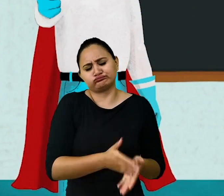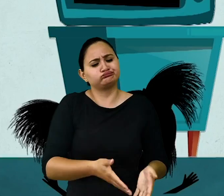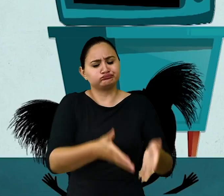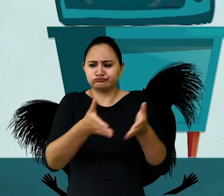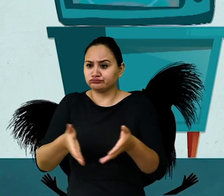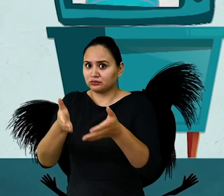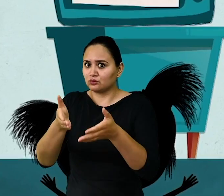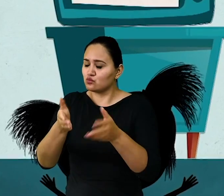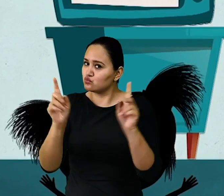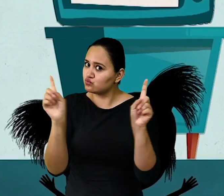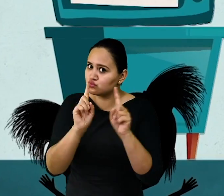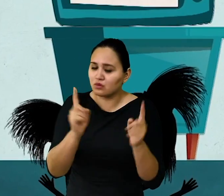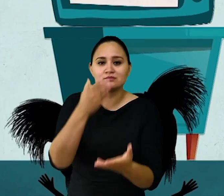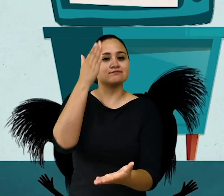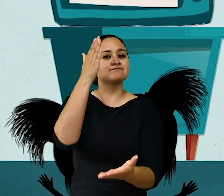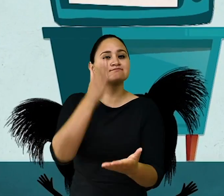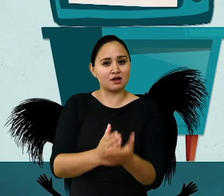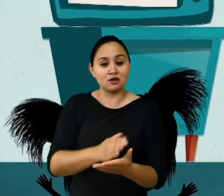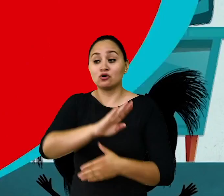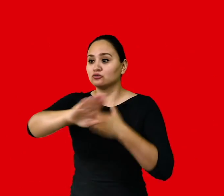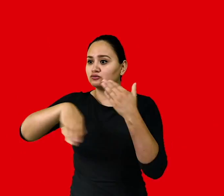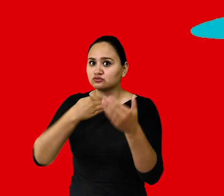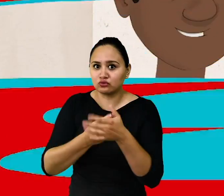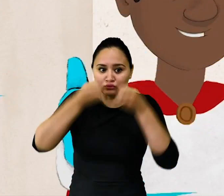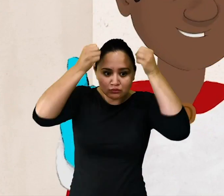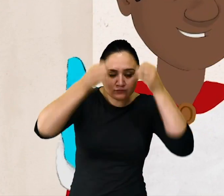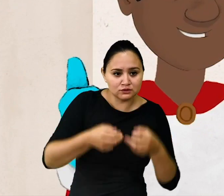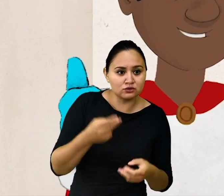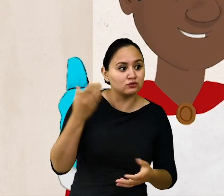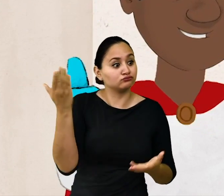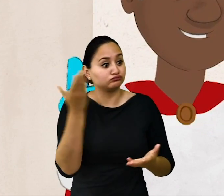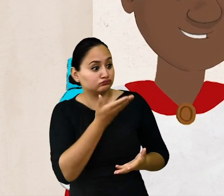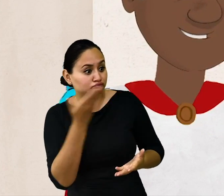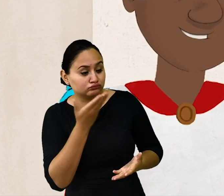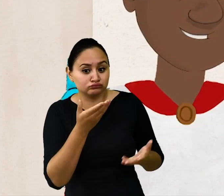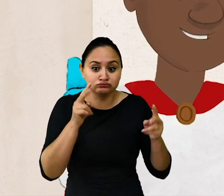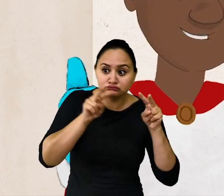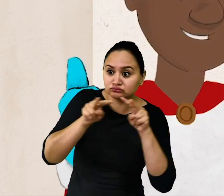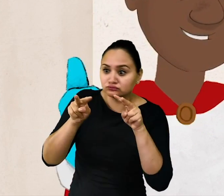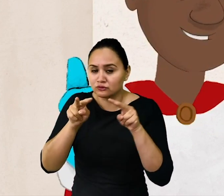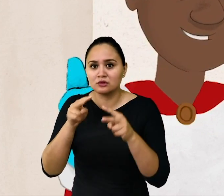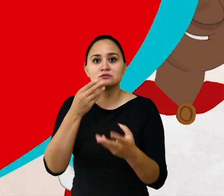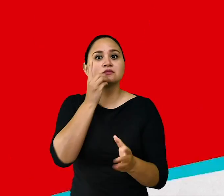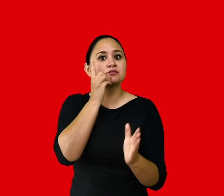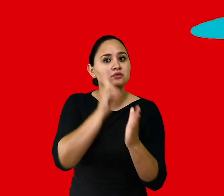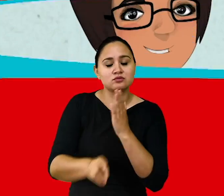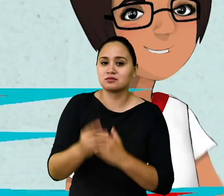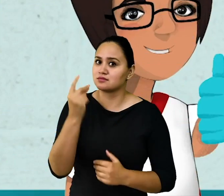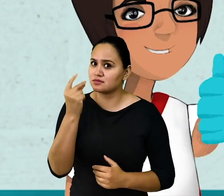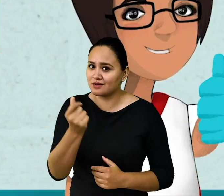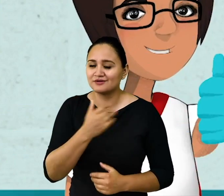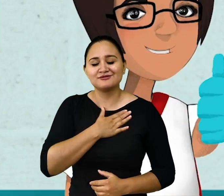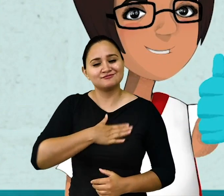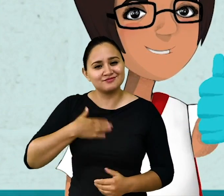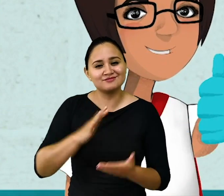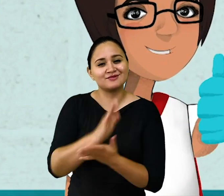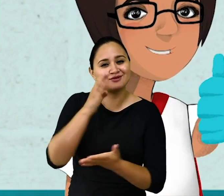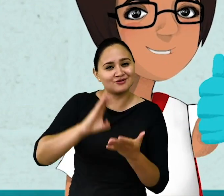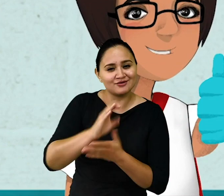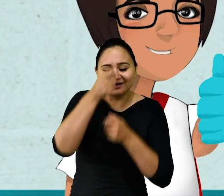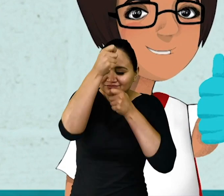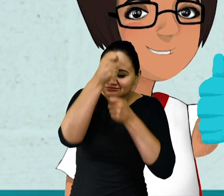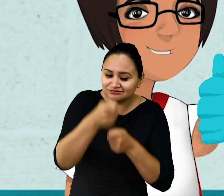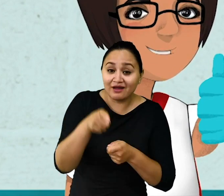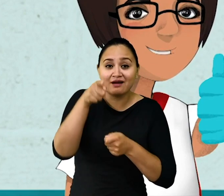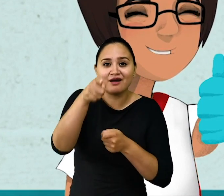abuso sexual, en la que todos ayudan a prevenir y a denunciar cuando se detecta un caso. Haz que tu institución sea